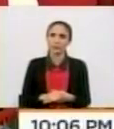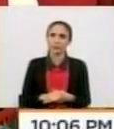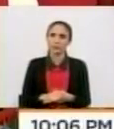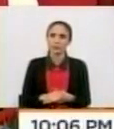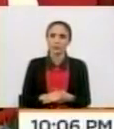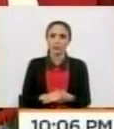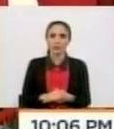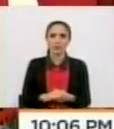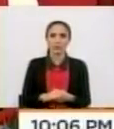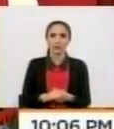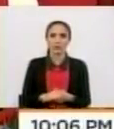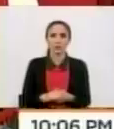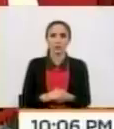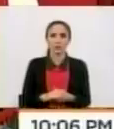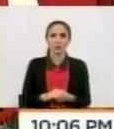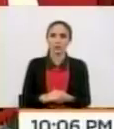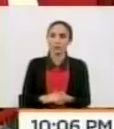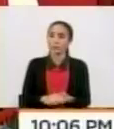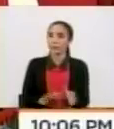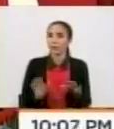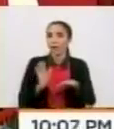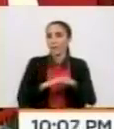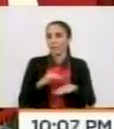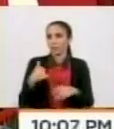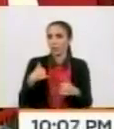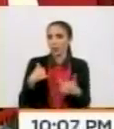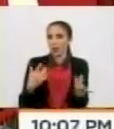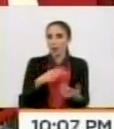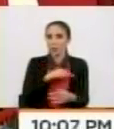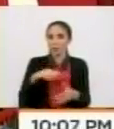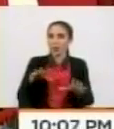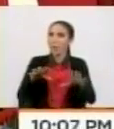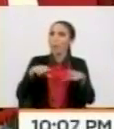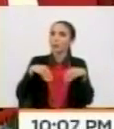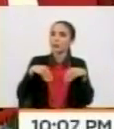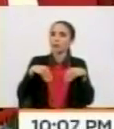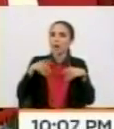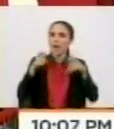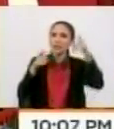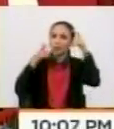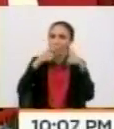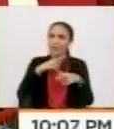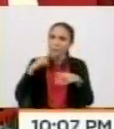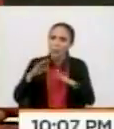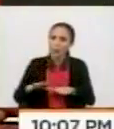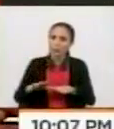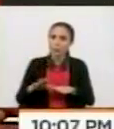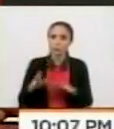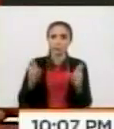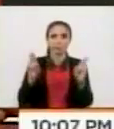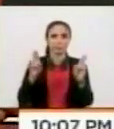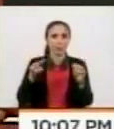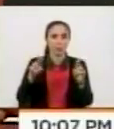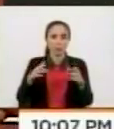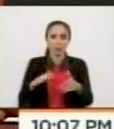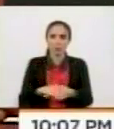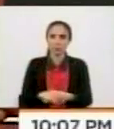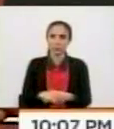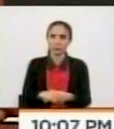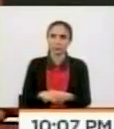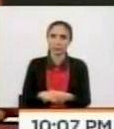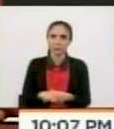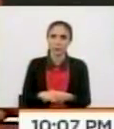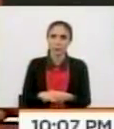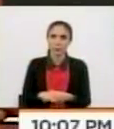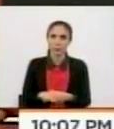queríamos admitir que al comandante Chávez le pudiera pasar algo. Y nunca en la vida habíamos estudiado el tema. A